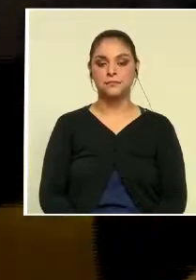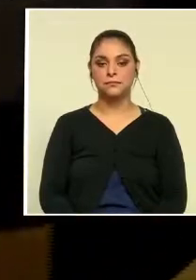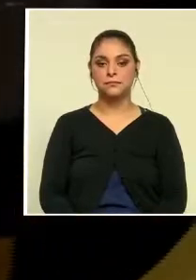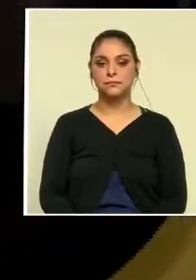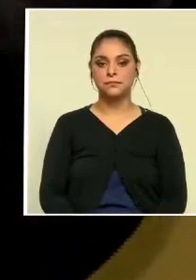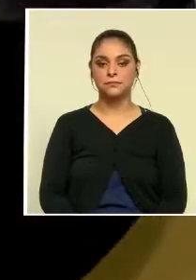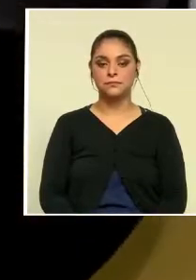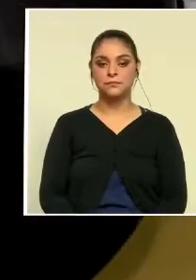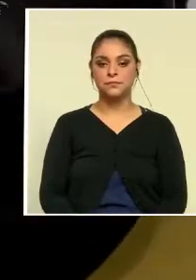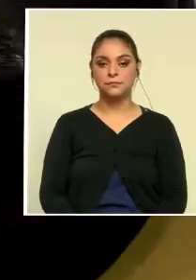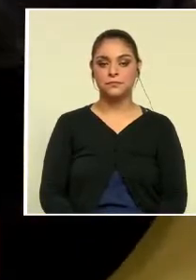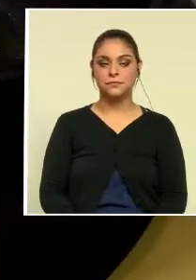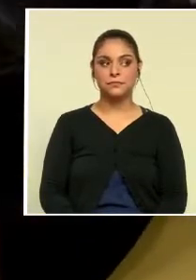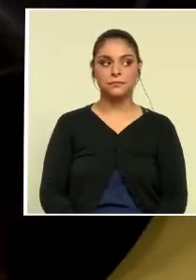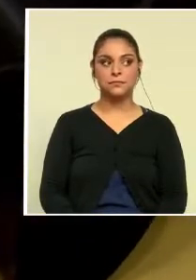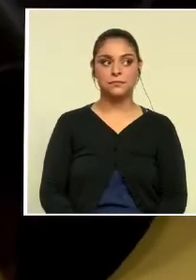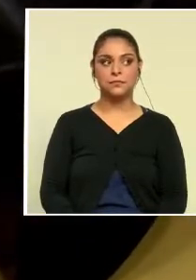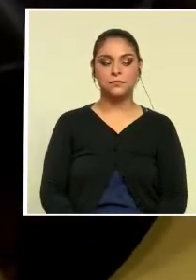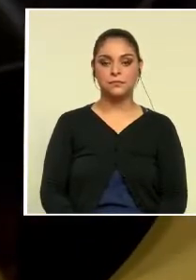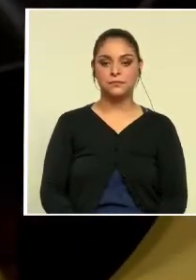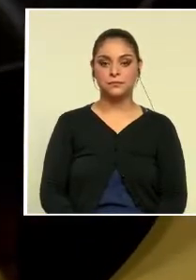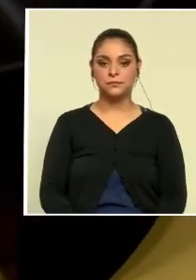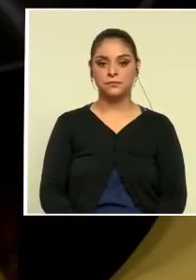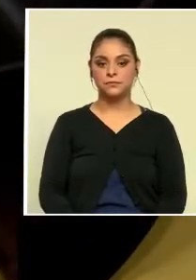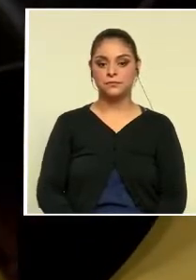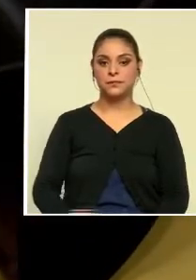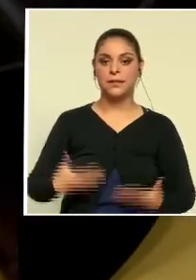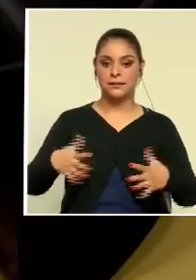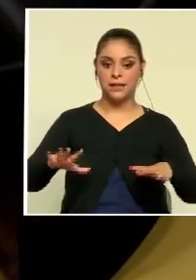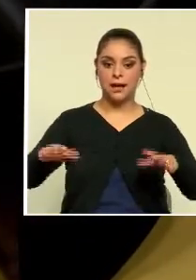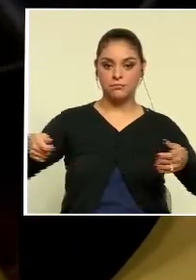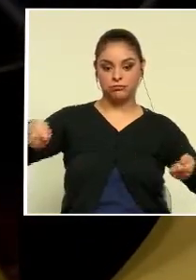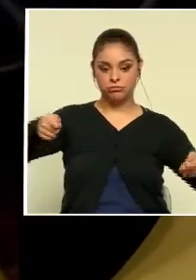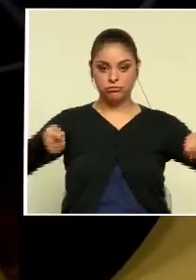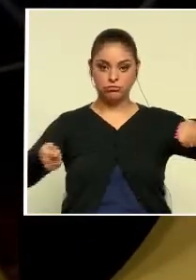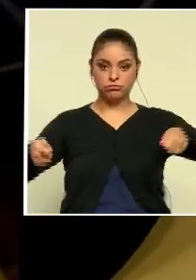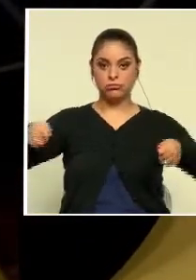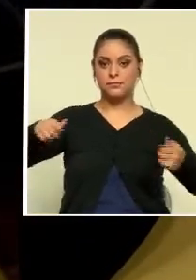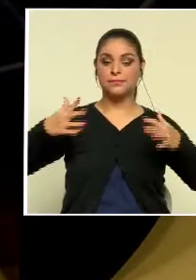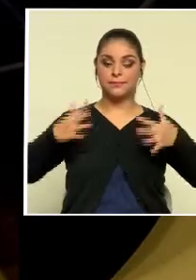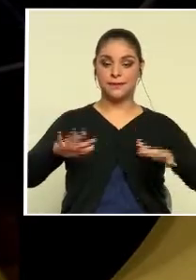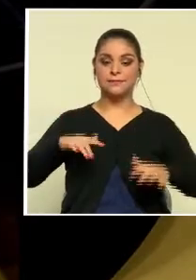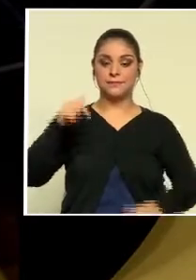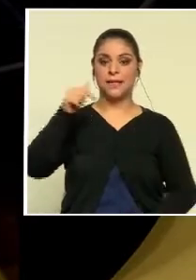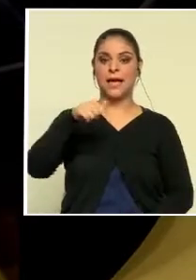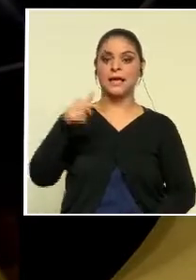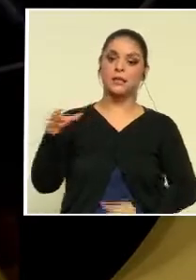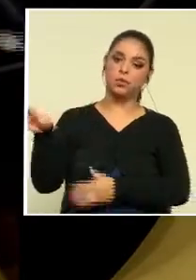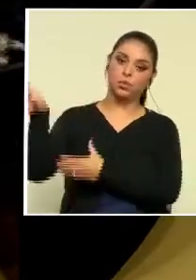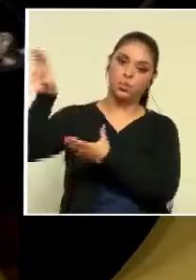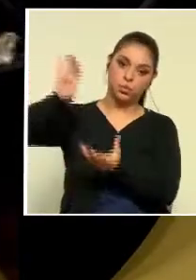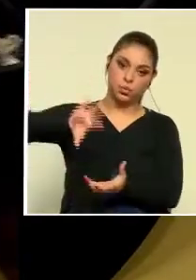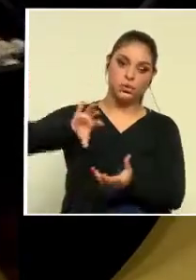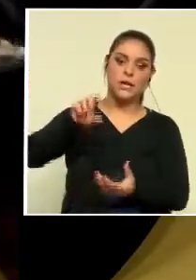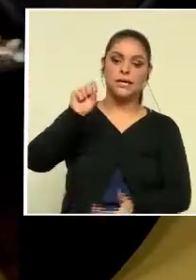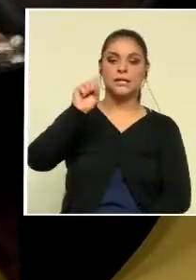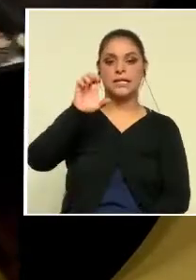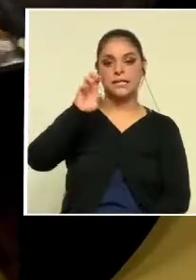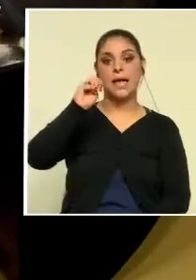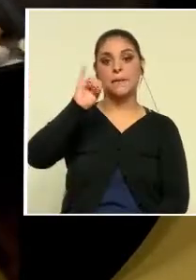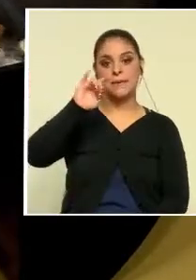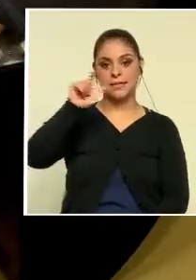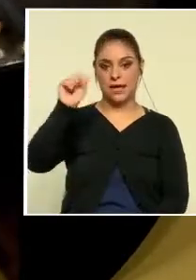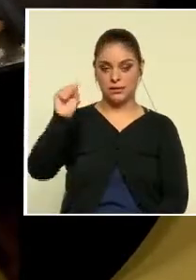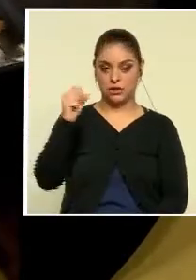de aceite vamos a mover por aquí y ahí vamos a poner las semillitas las semillitas